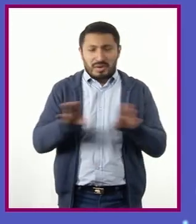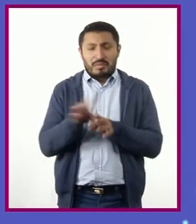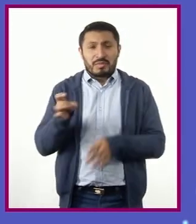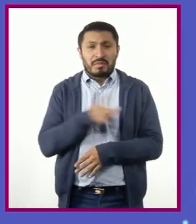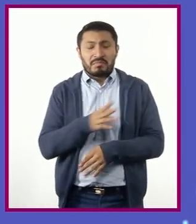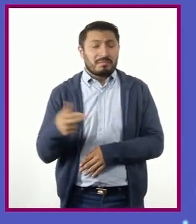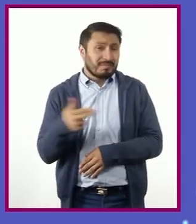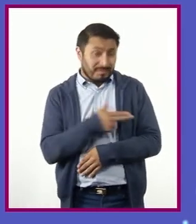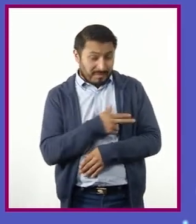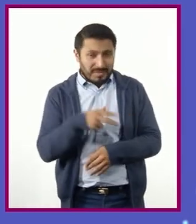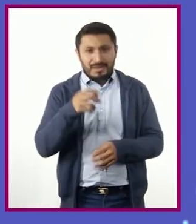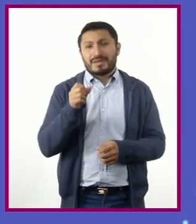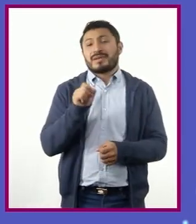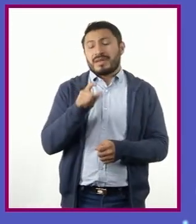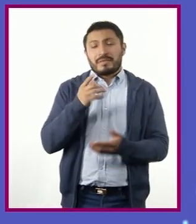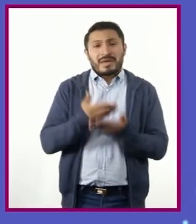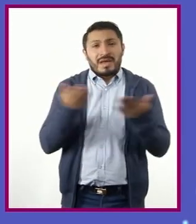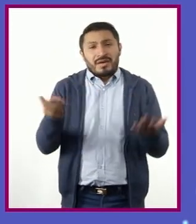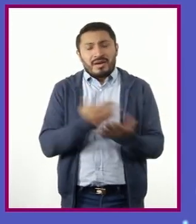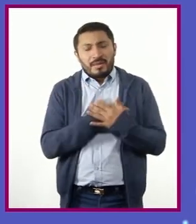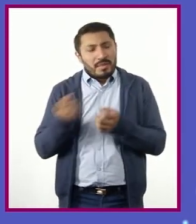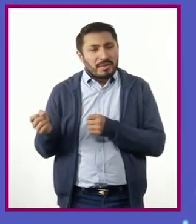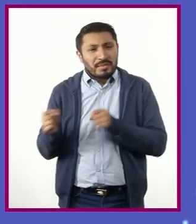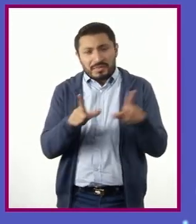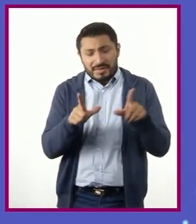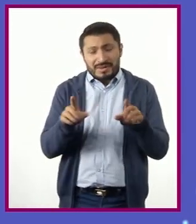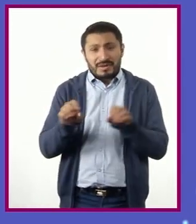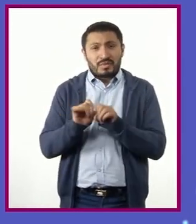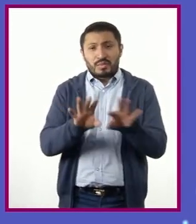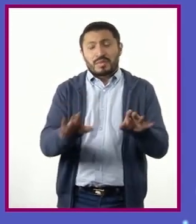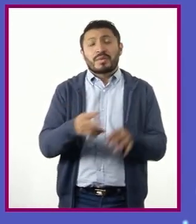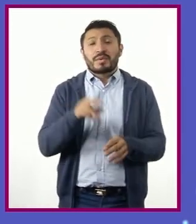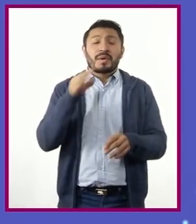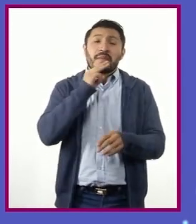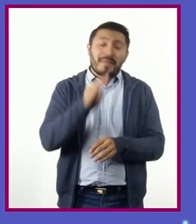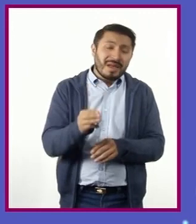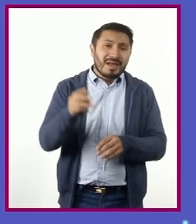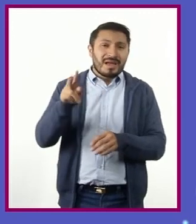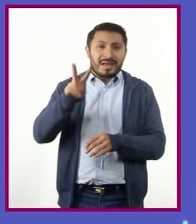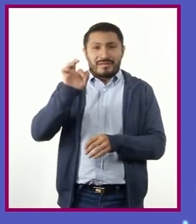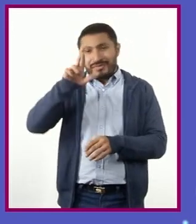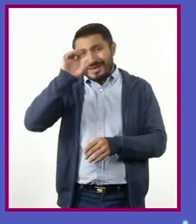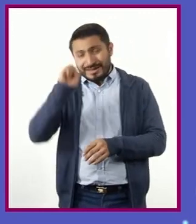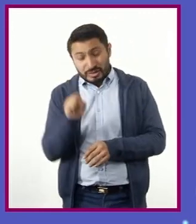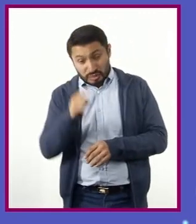también ahora se hacen declaraciones de amor y se escriben mensajitos y versos para las jóvenes.